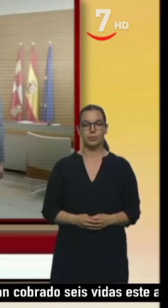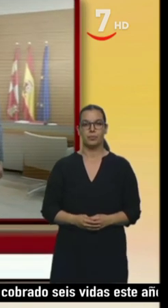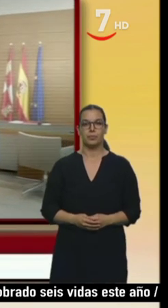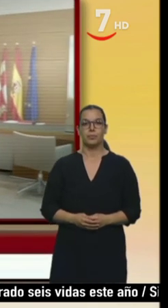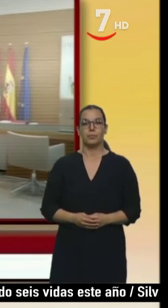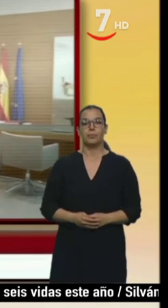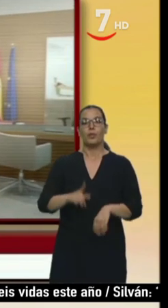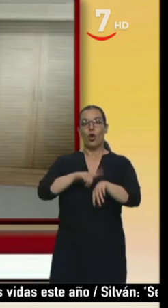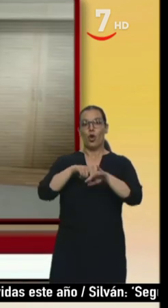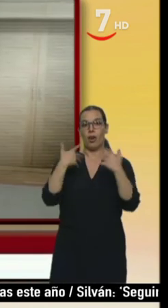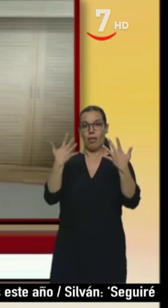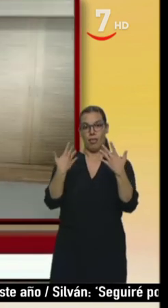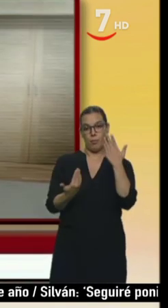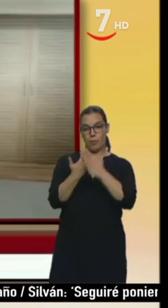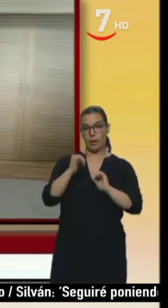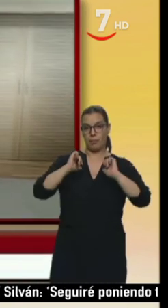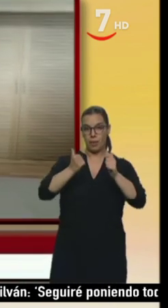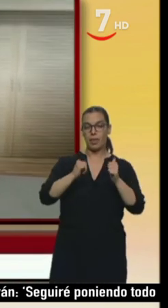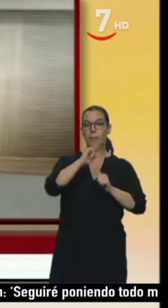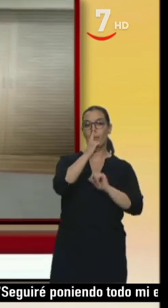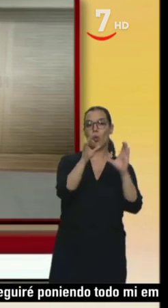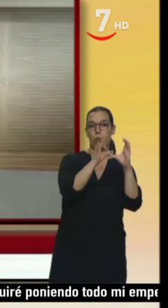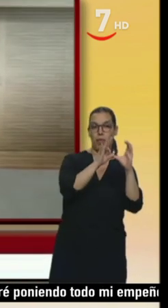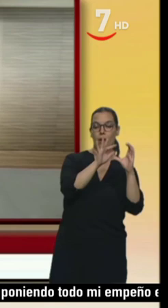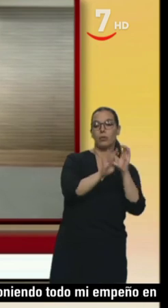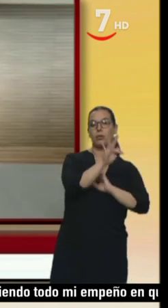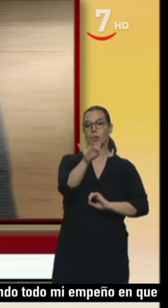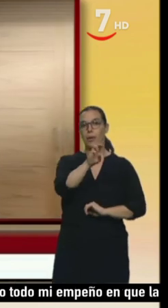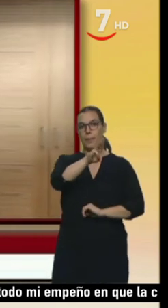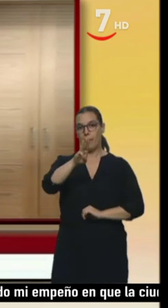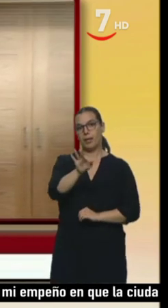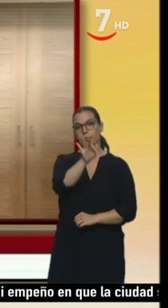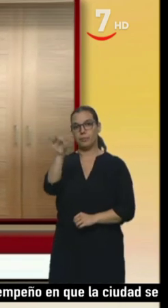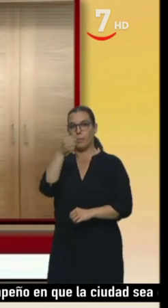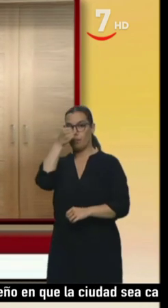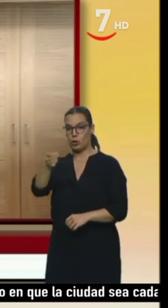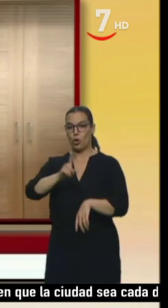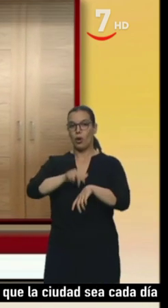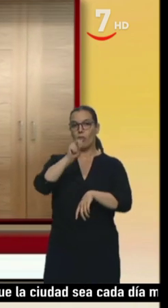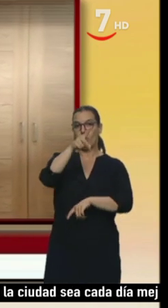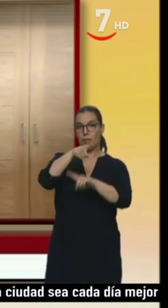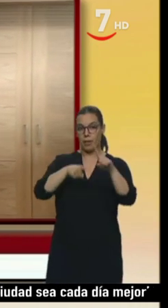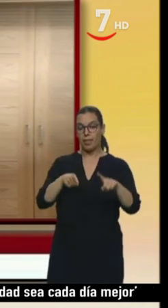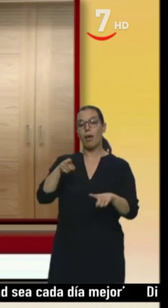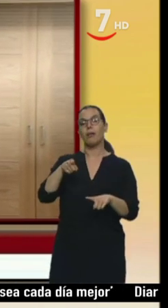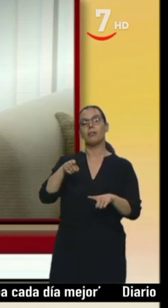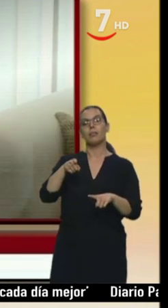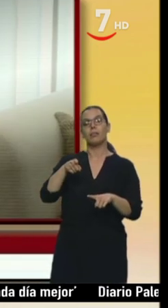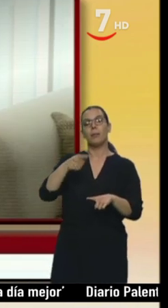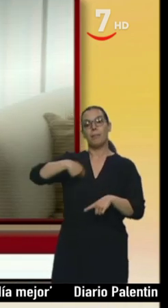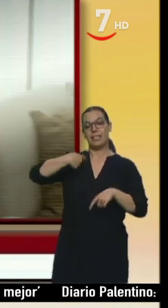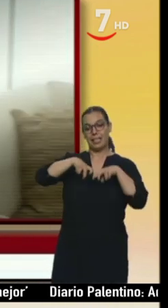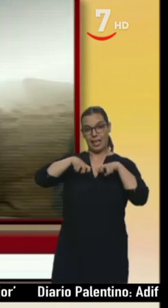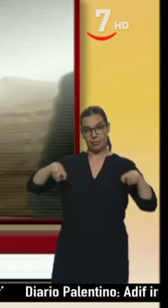Comienza a las 10 de la mañana con Ciudadanos y después será el turno para PP y PSOE. A las 12 y media Luis Fuentes propondrá el nombre